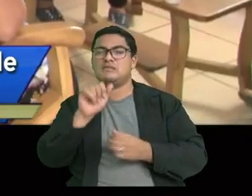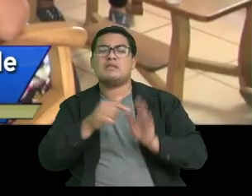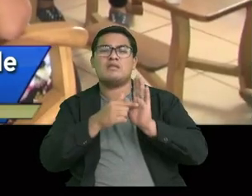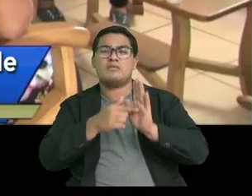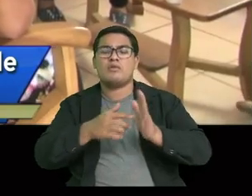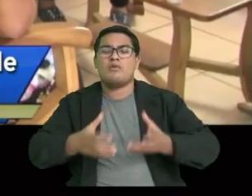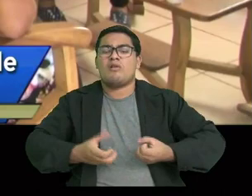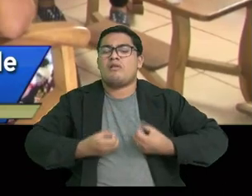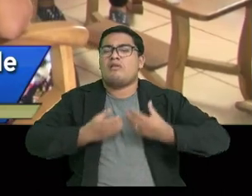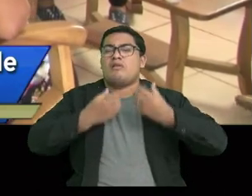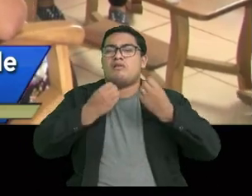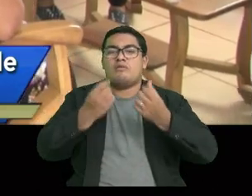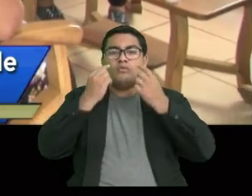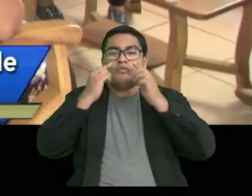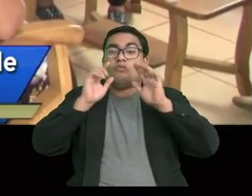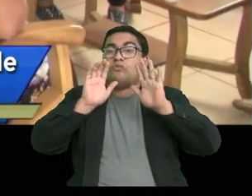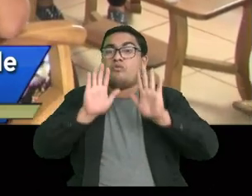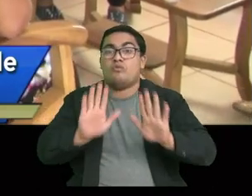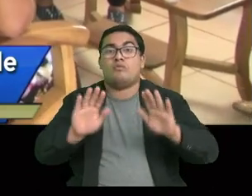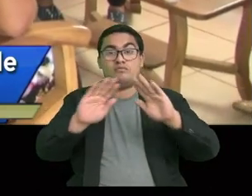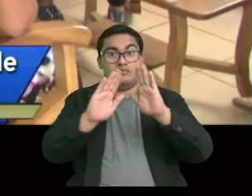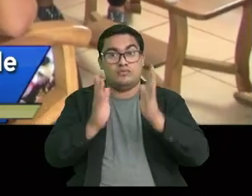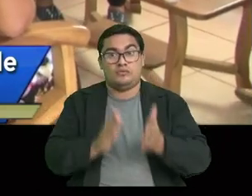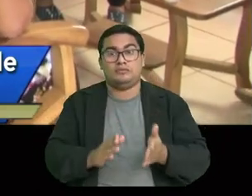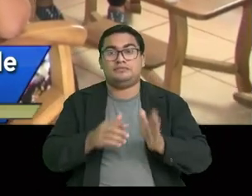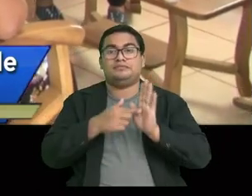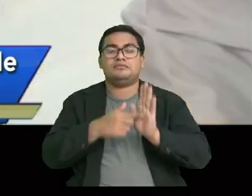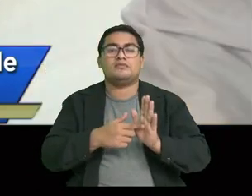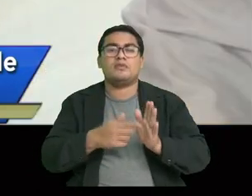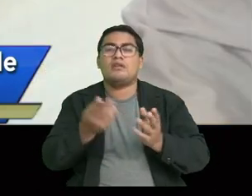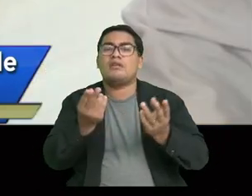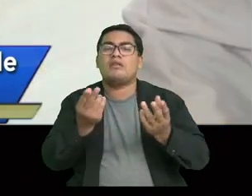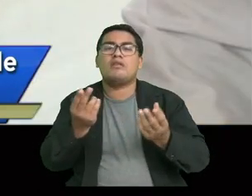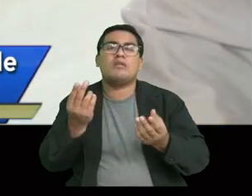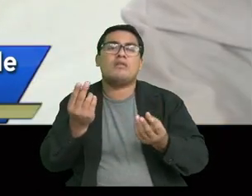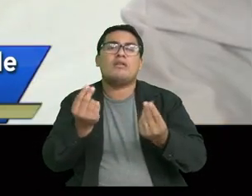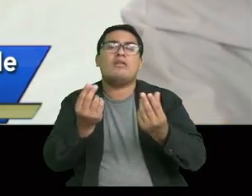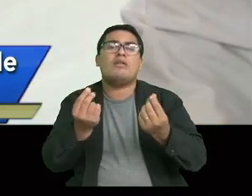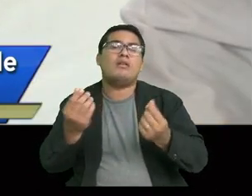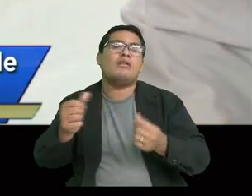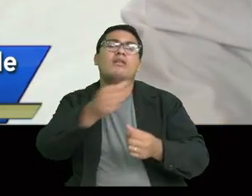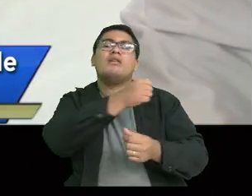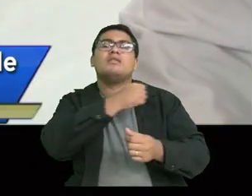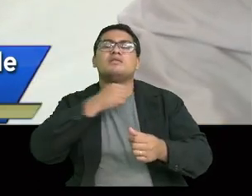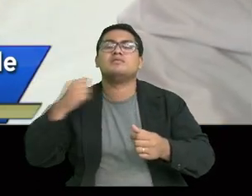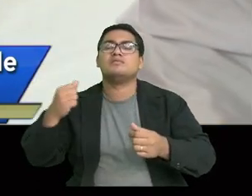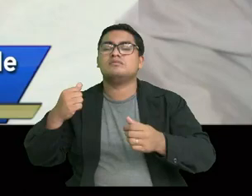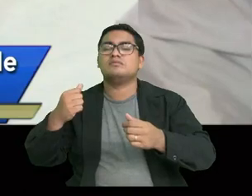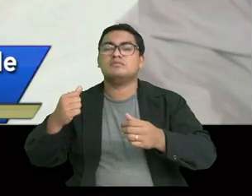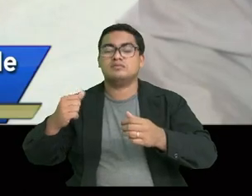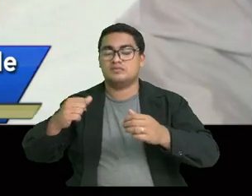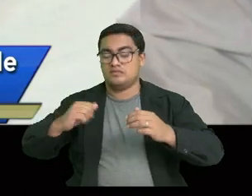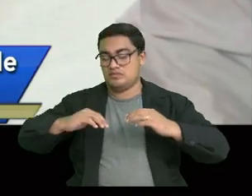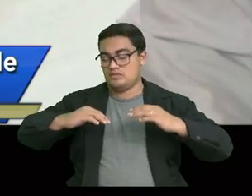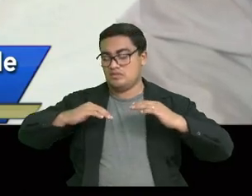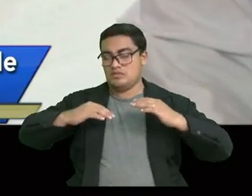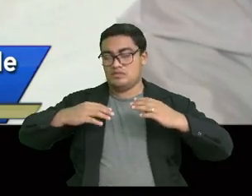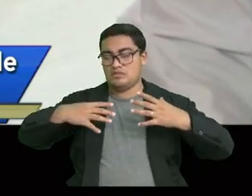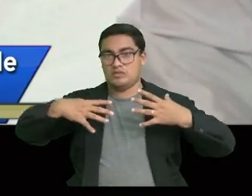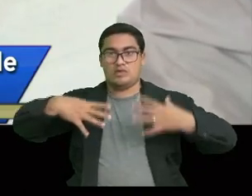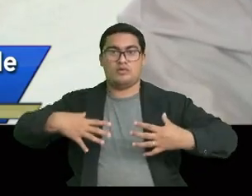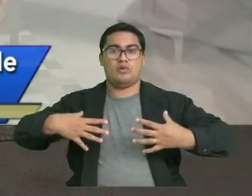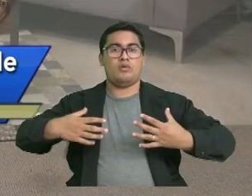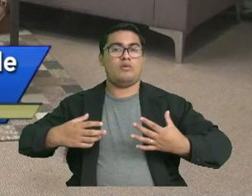cuánto cuesta un examen para atenderse el cáncer de mama o el